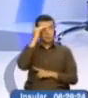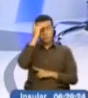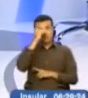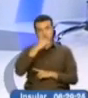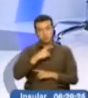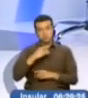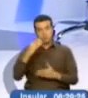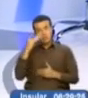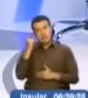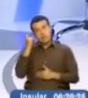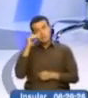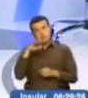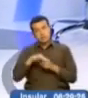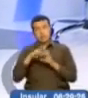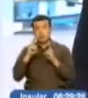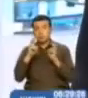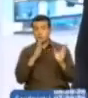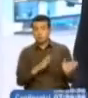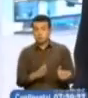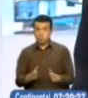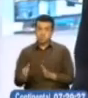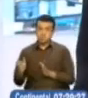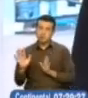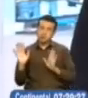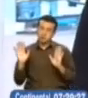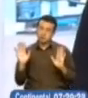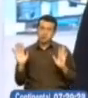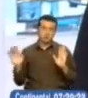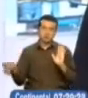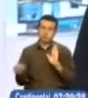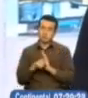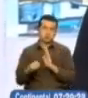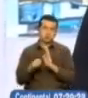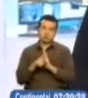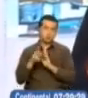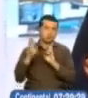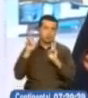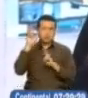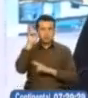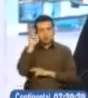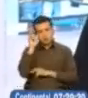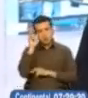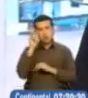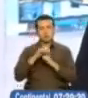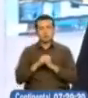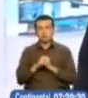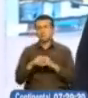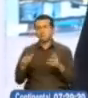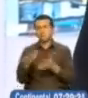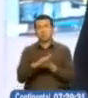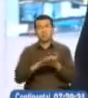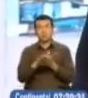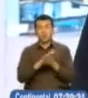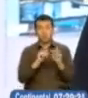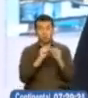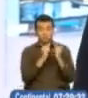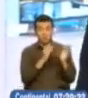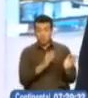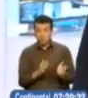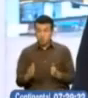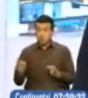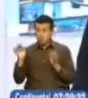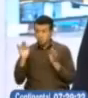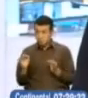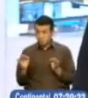políticas casi electorales. En el plano de la organización, más bien, yo ahí sí soy muy pesimista. Creo que es hay un enorme déficit de organización política y que va a ser muy